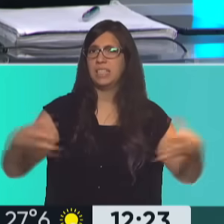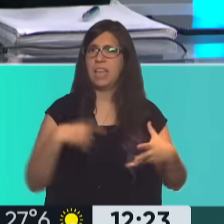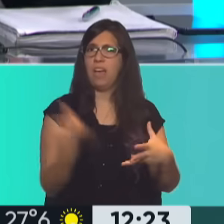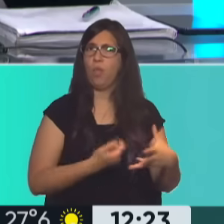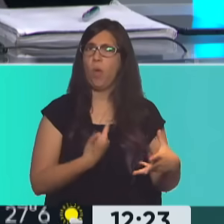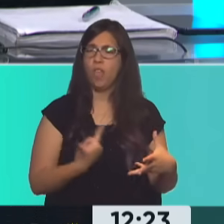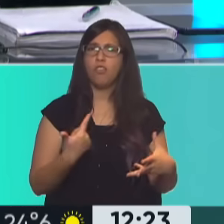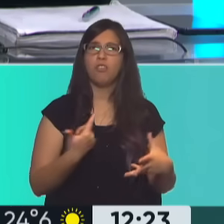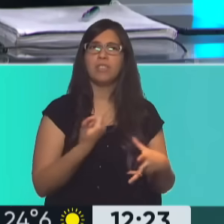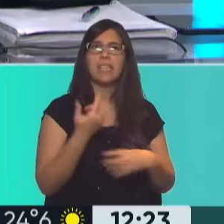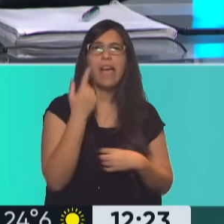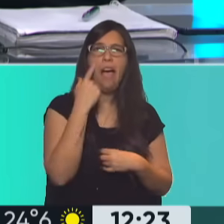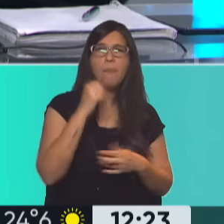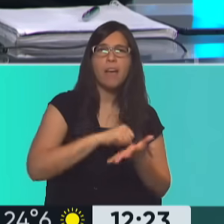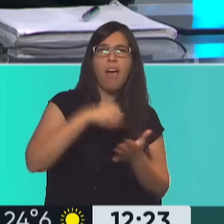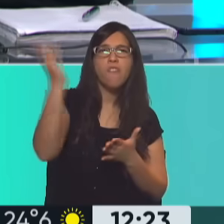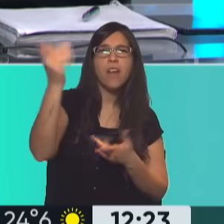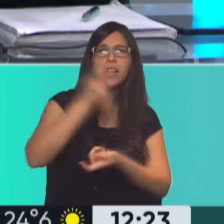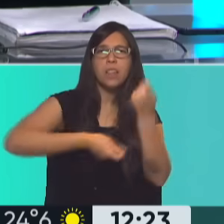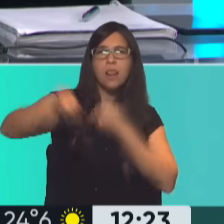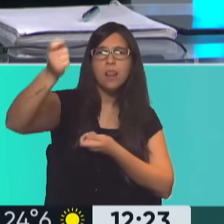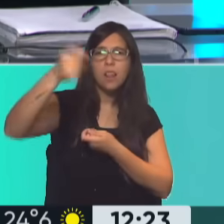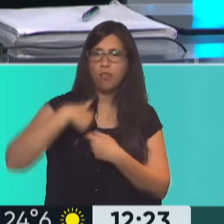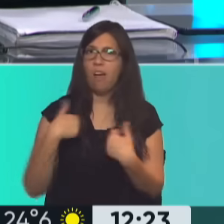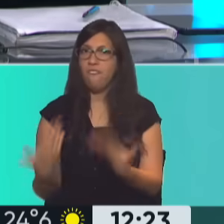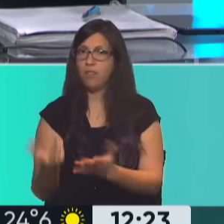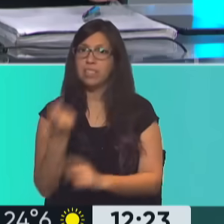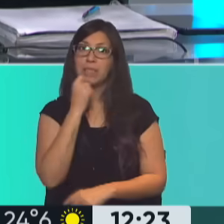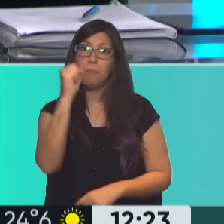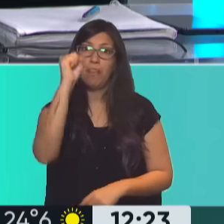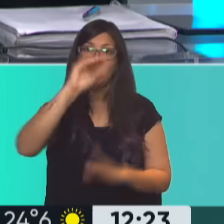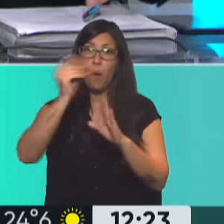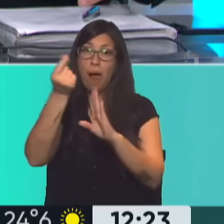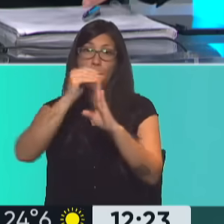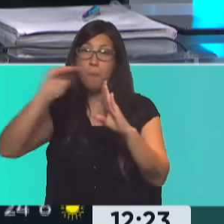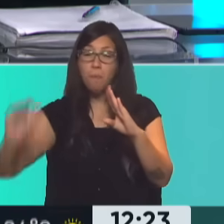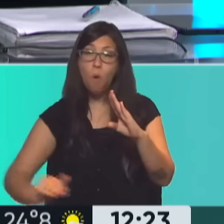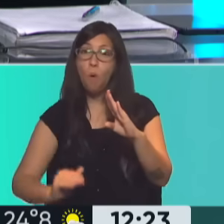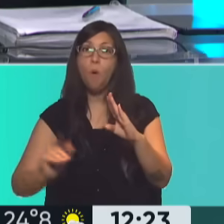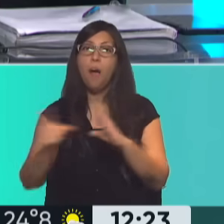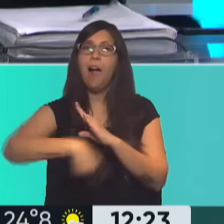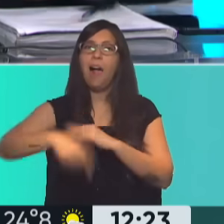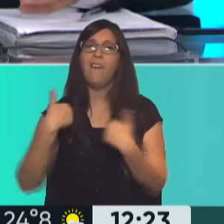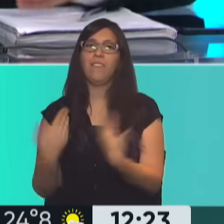transferencias al exterior todos esos se beneficiarían con una devaluación dentro de esos no son todos